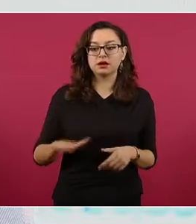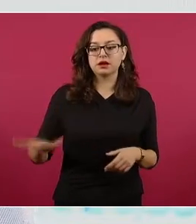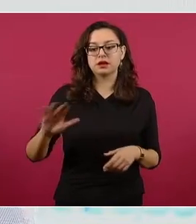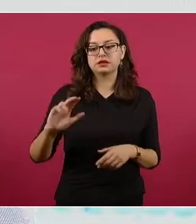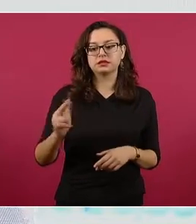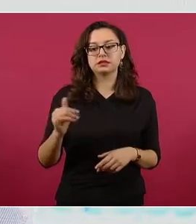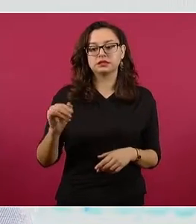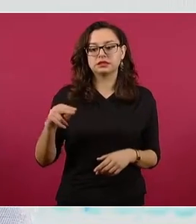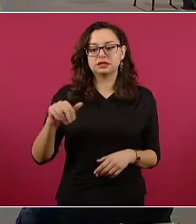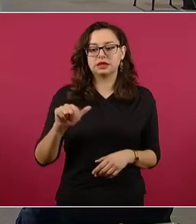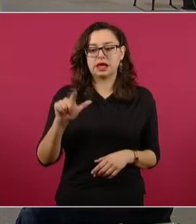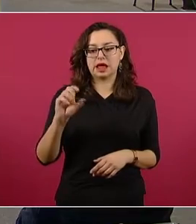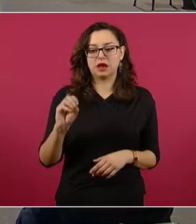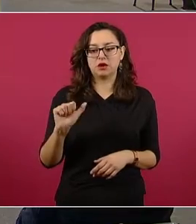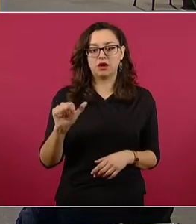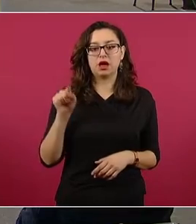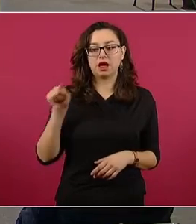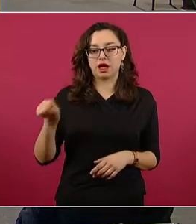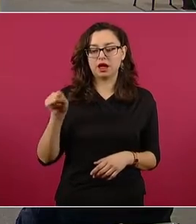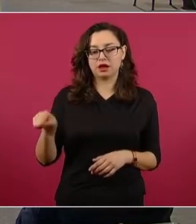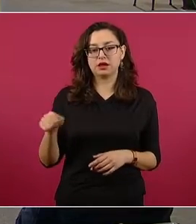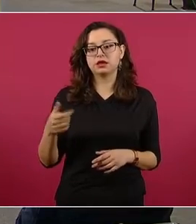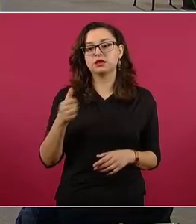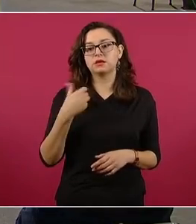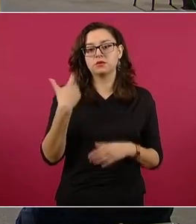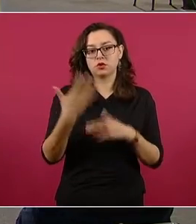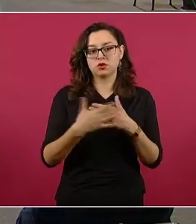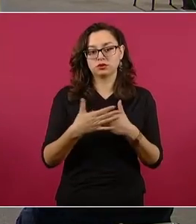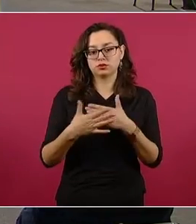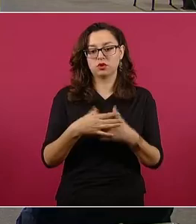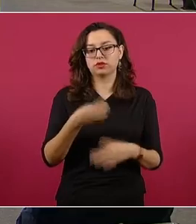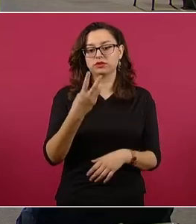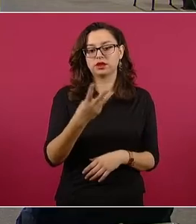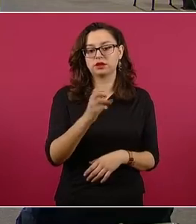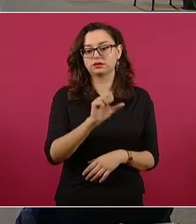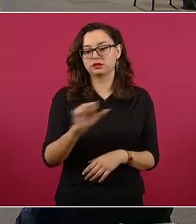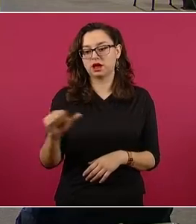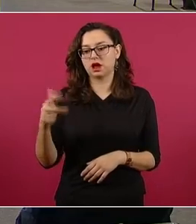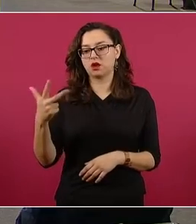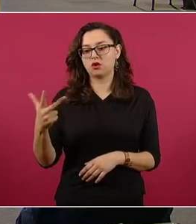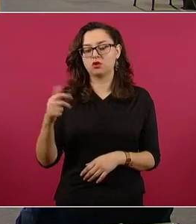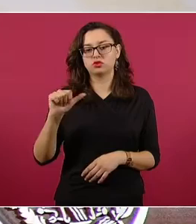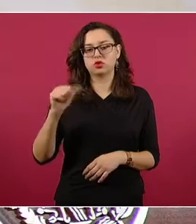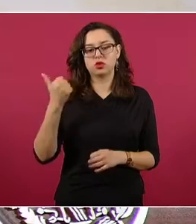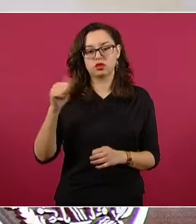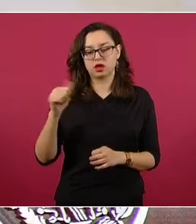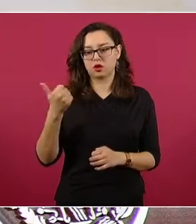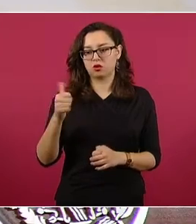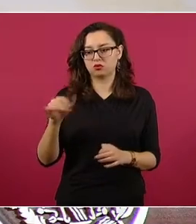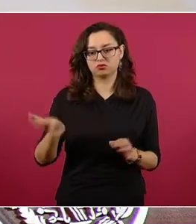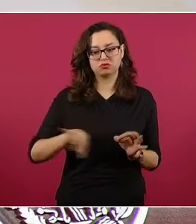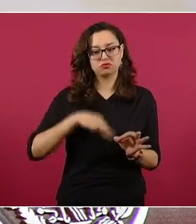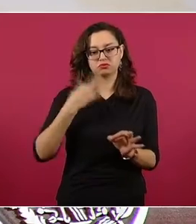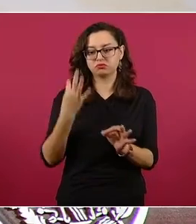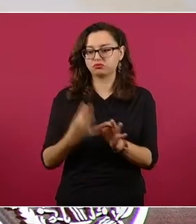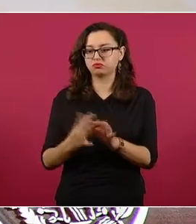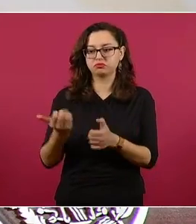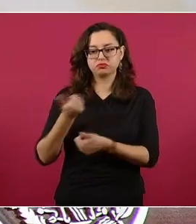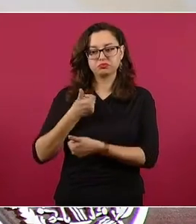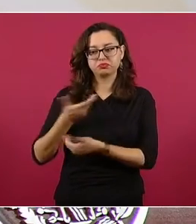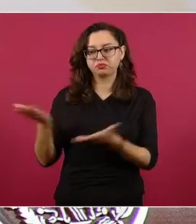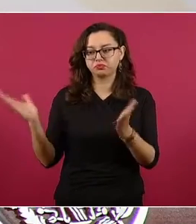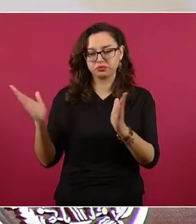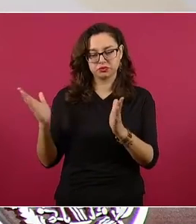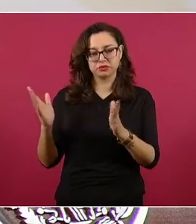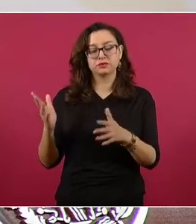atender, del 3 al 8 de agosto. Con ello estaríamos terminando esta etapa en Chiapas